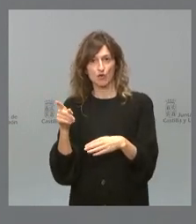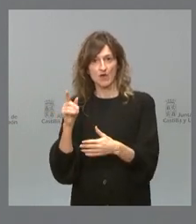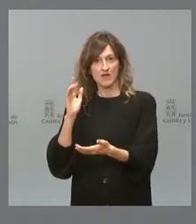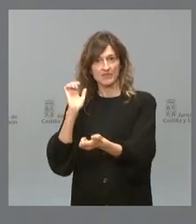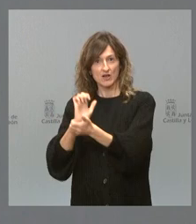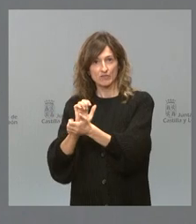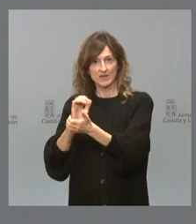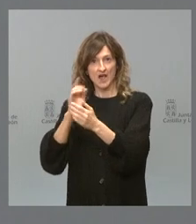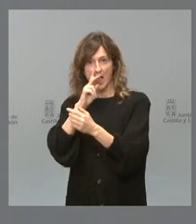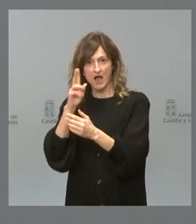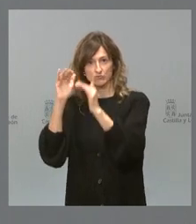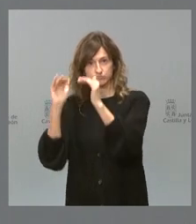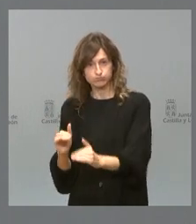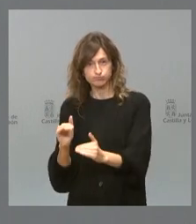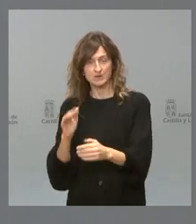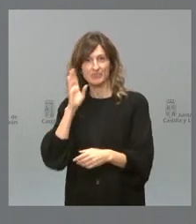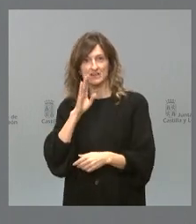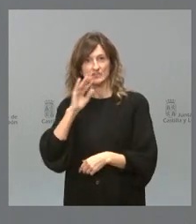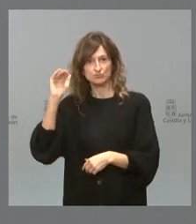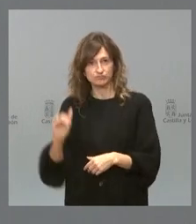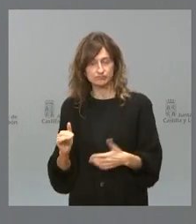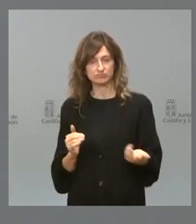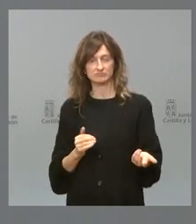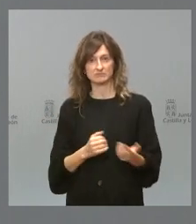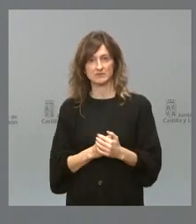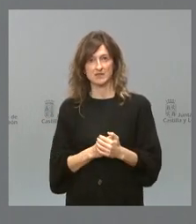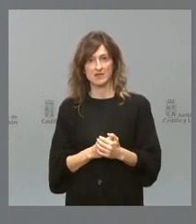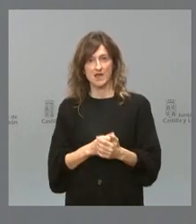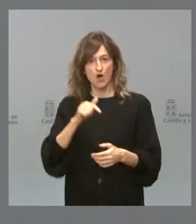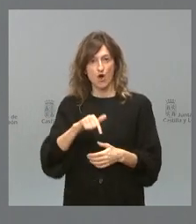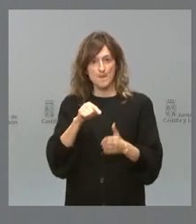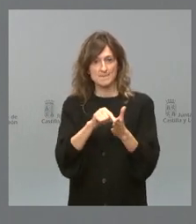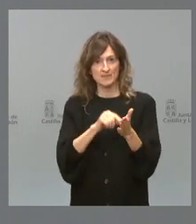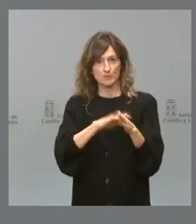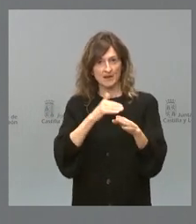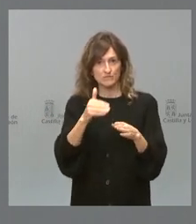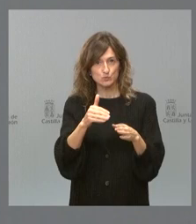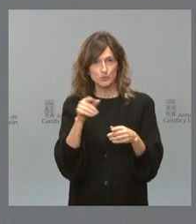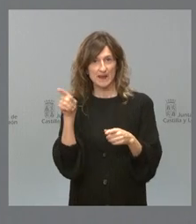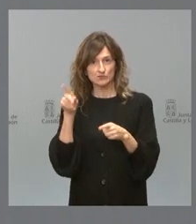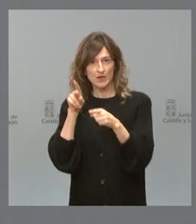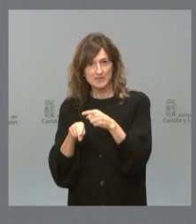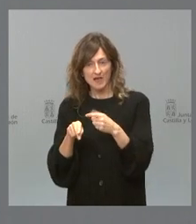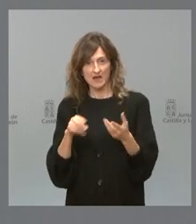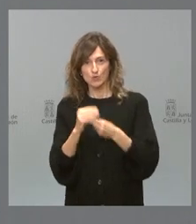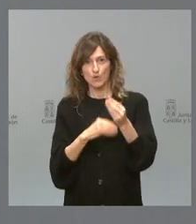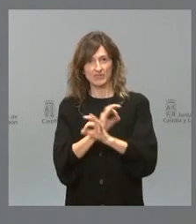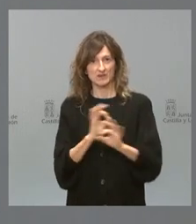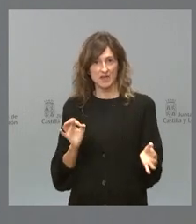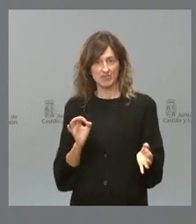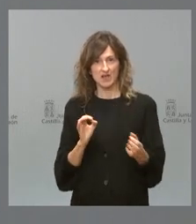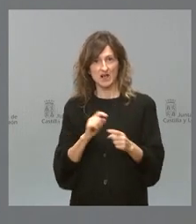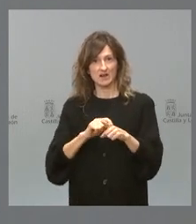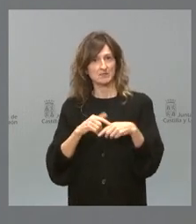rebajar estas penas rebajar estos delitos y que a día de hoy no toma medidas cara al futuro para que con carácter inmediato